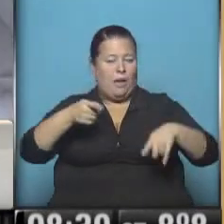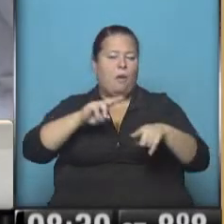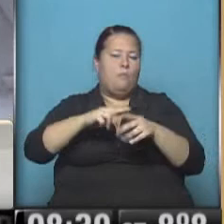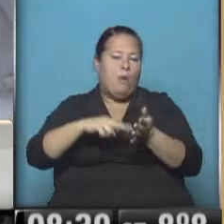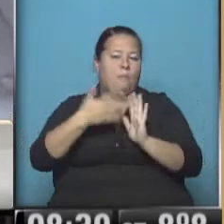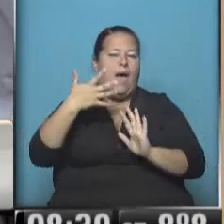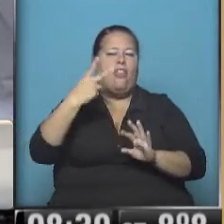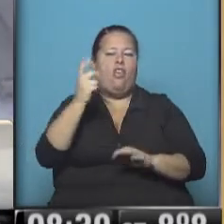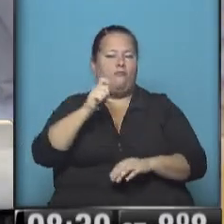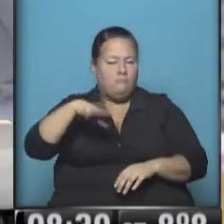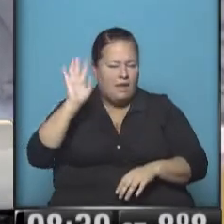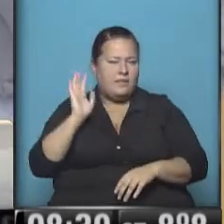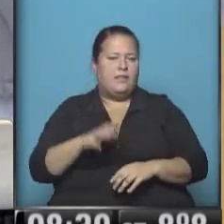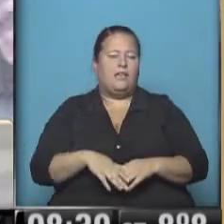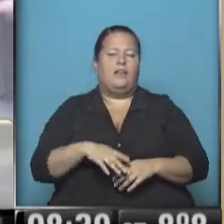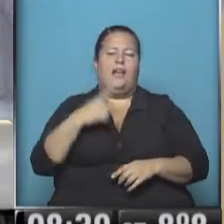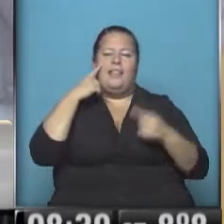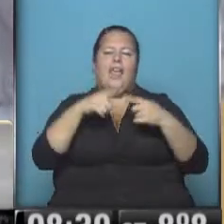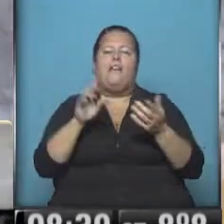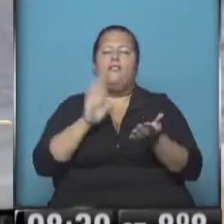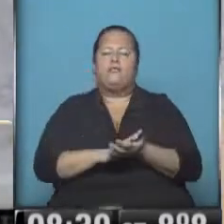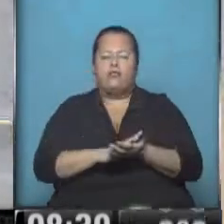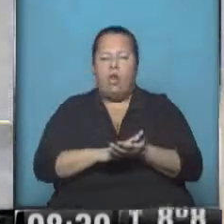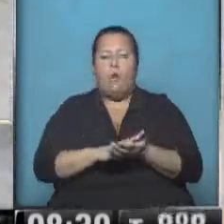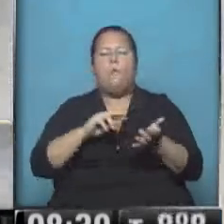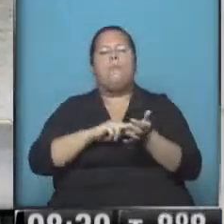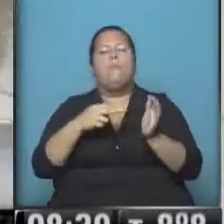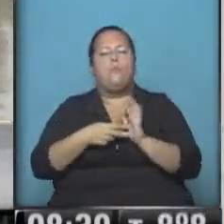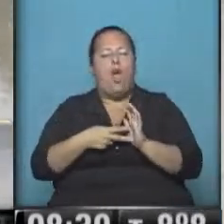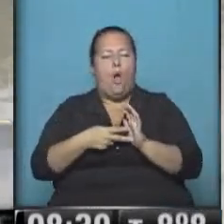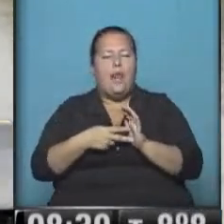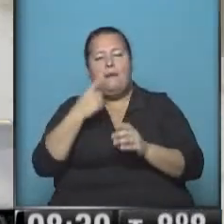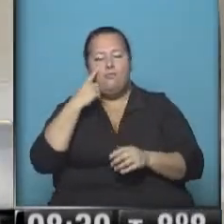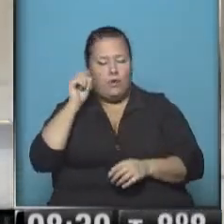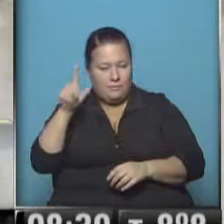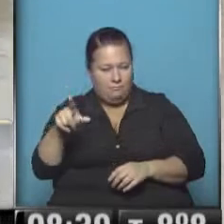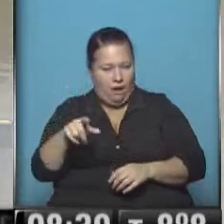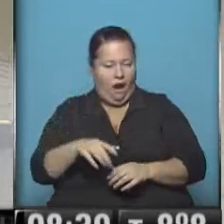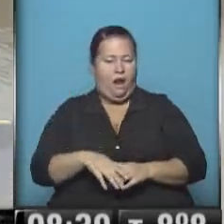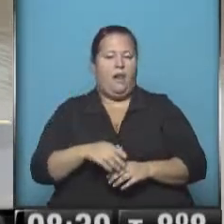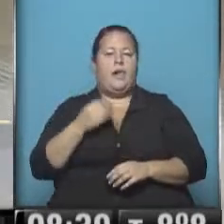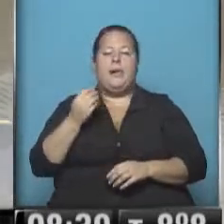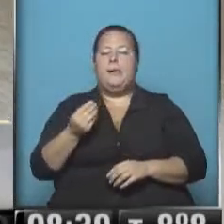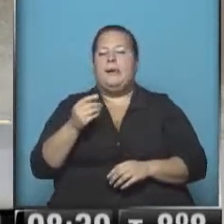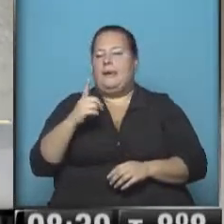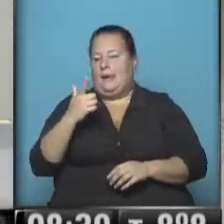más de 60 días, que tiene que ver con una problemática municipal, en donde